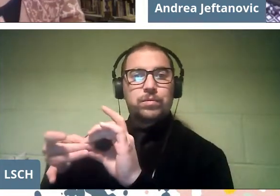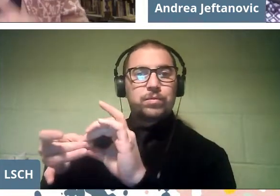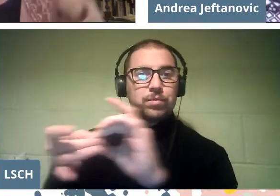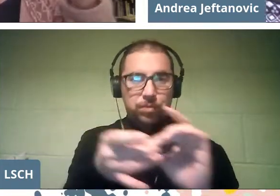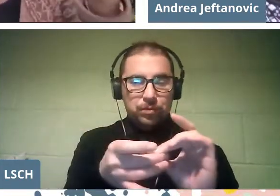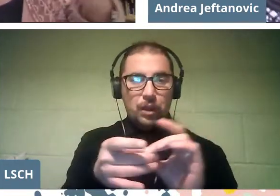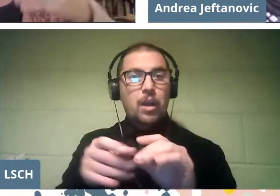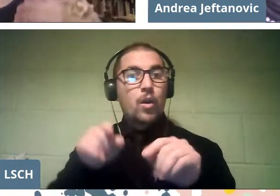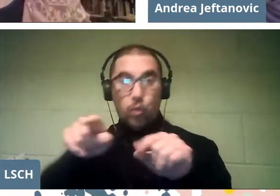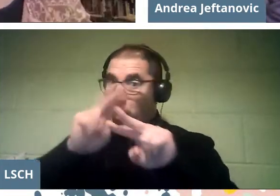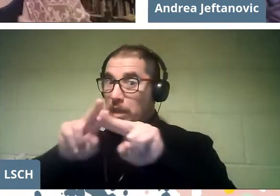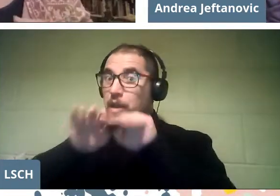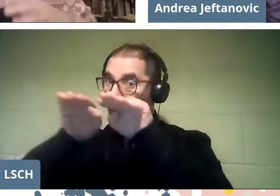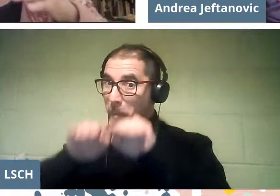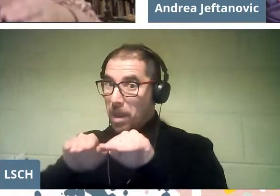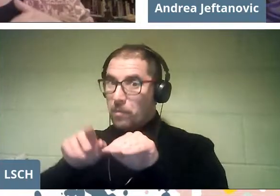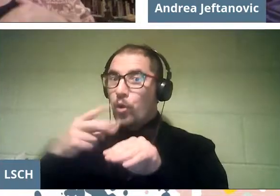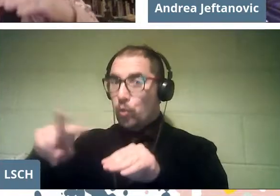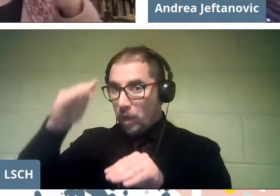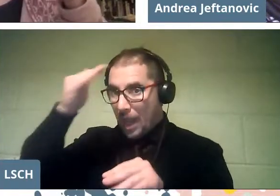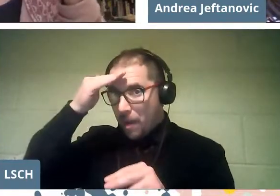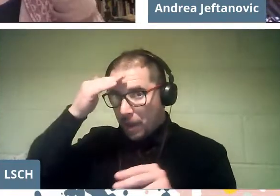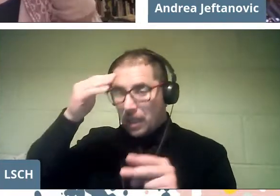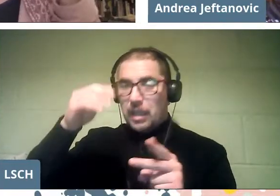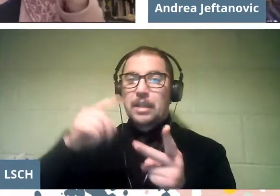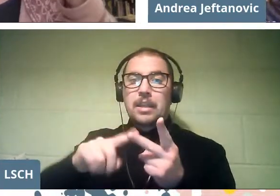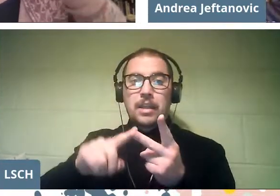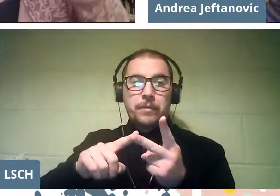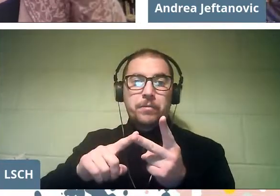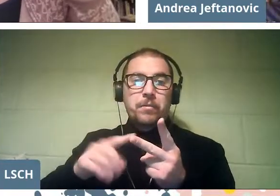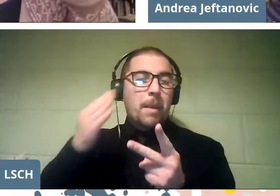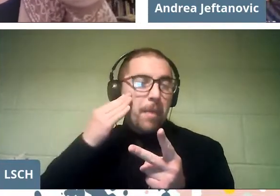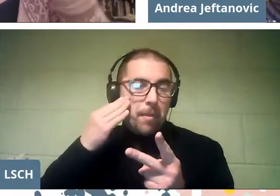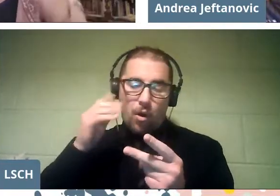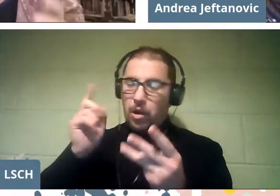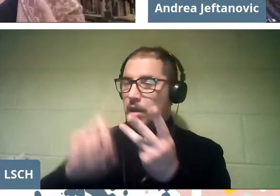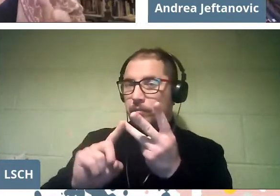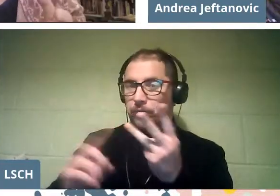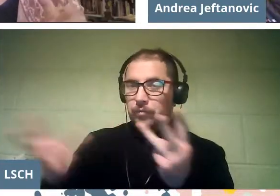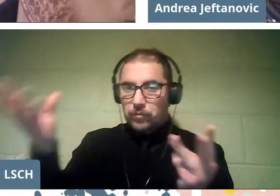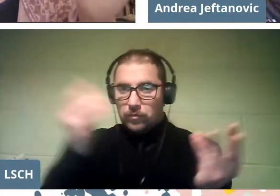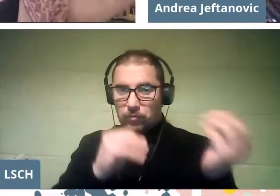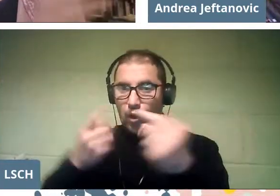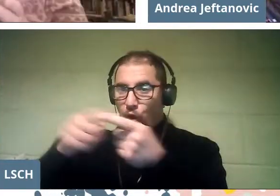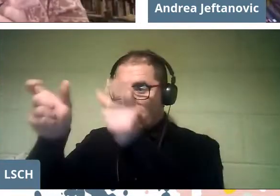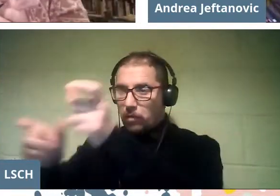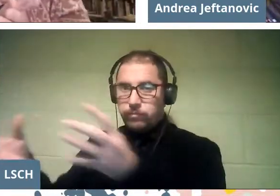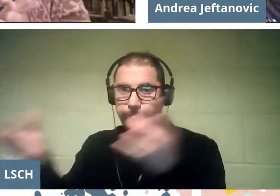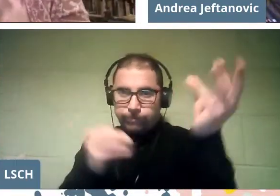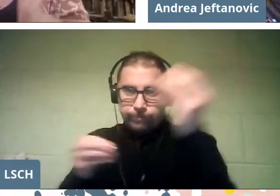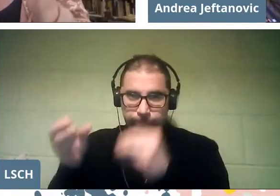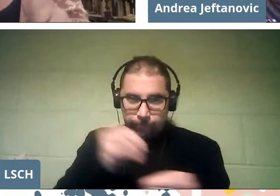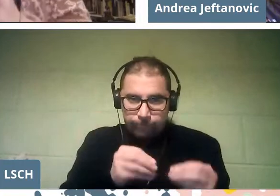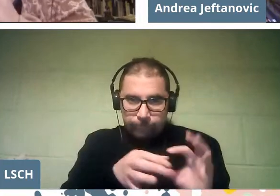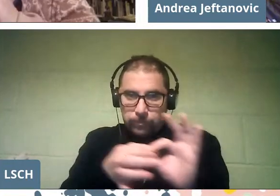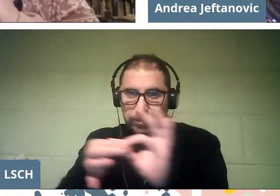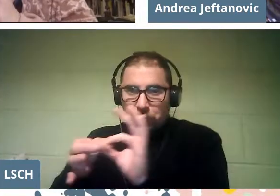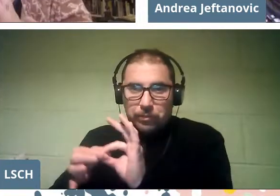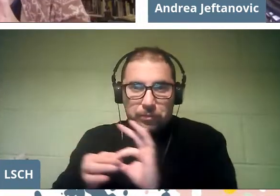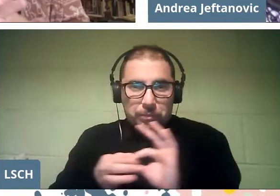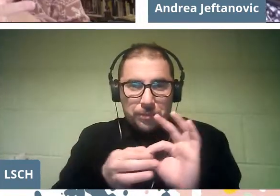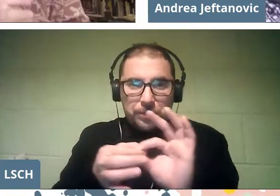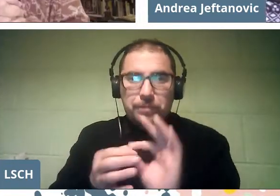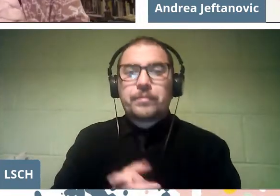recoger tu experiencia vivida, tu memoria y los otros. Te